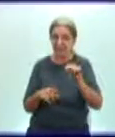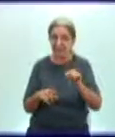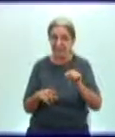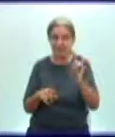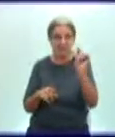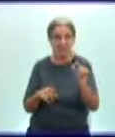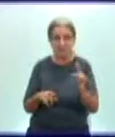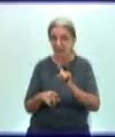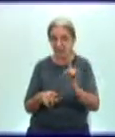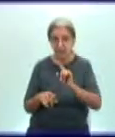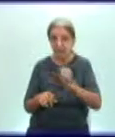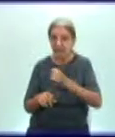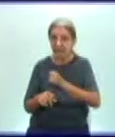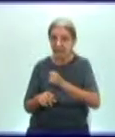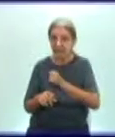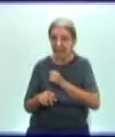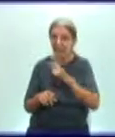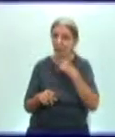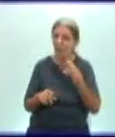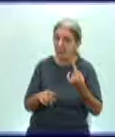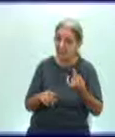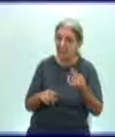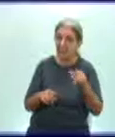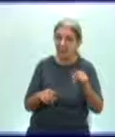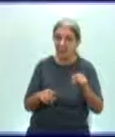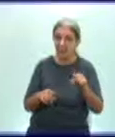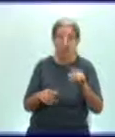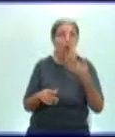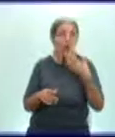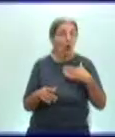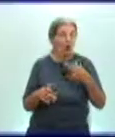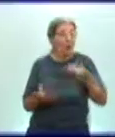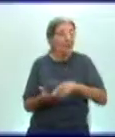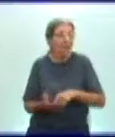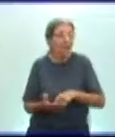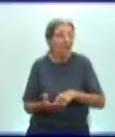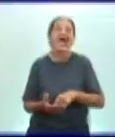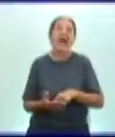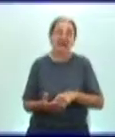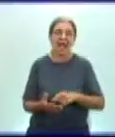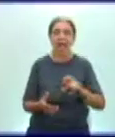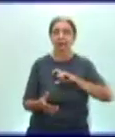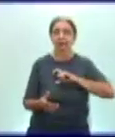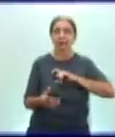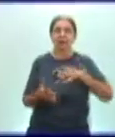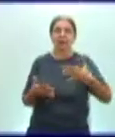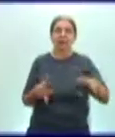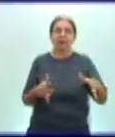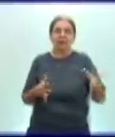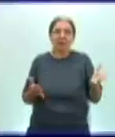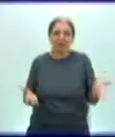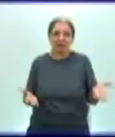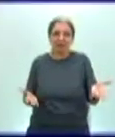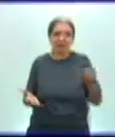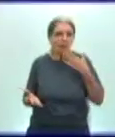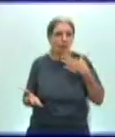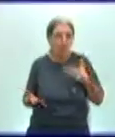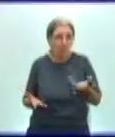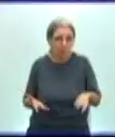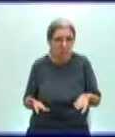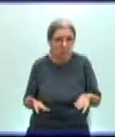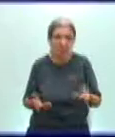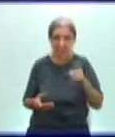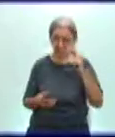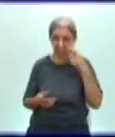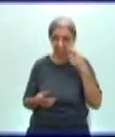quiere morir y que está amenazada de muerte, está asustada. ¿Cómo usted sabe que está asustada? ¿Cómo lo puede? Observe el